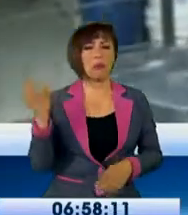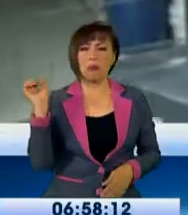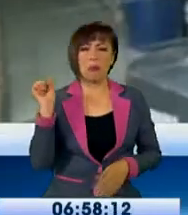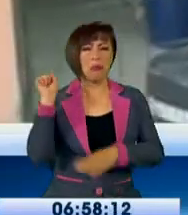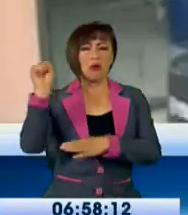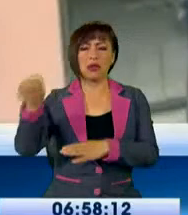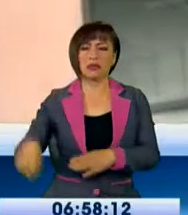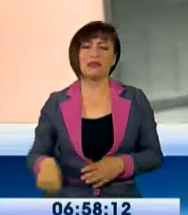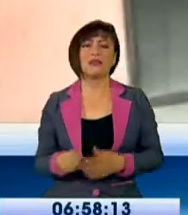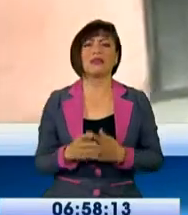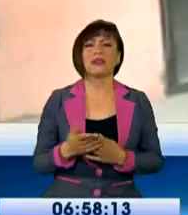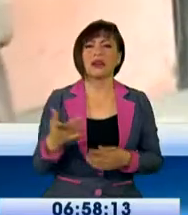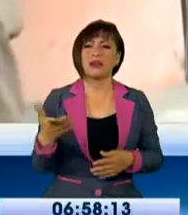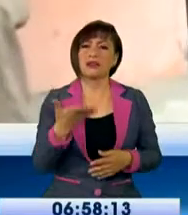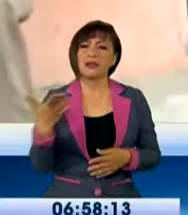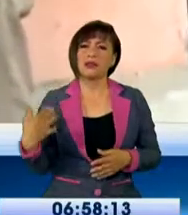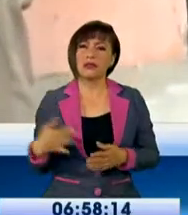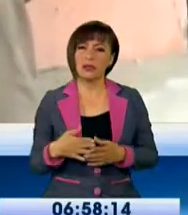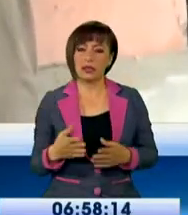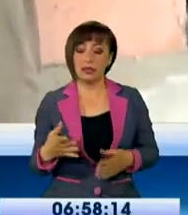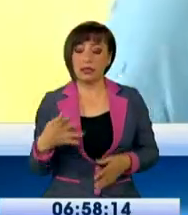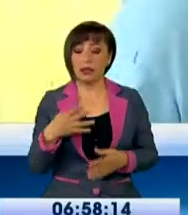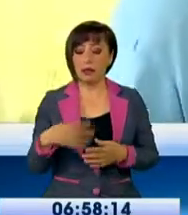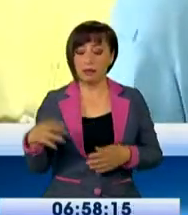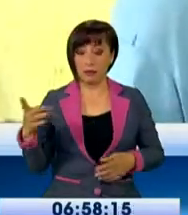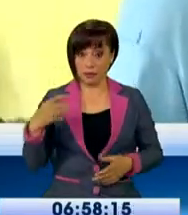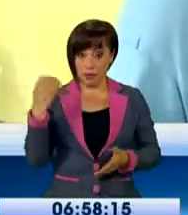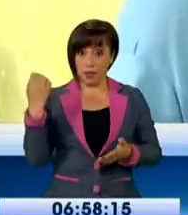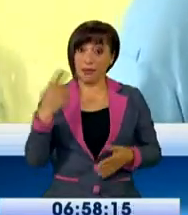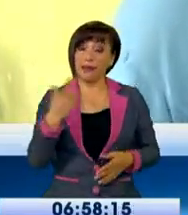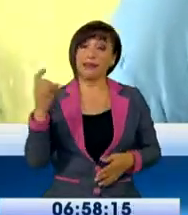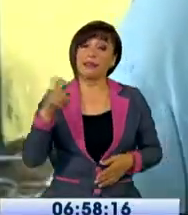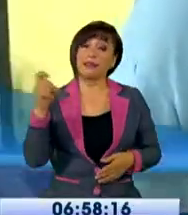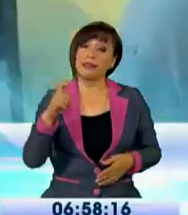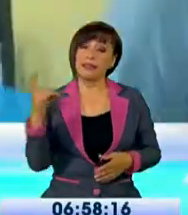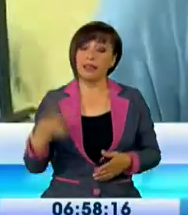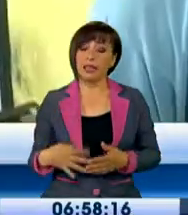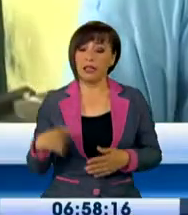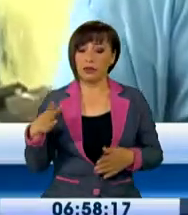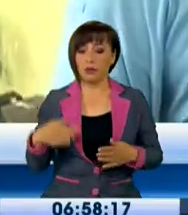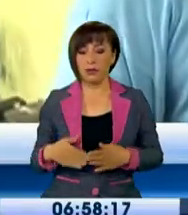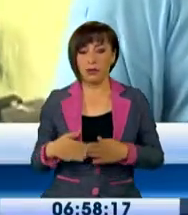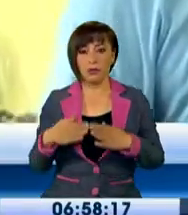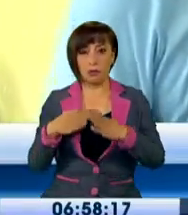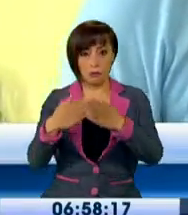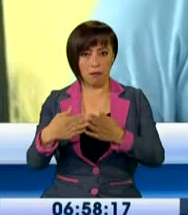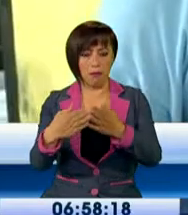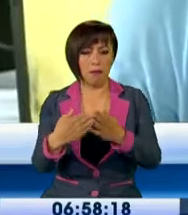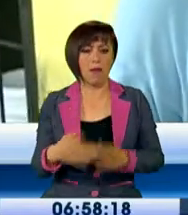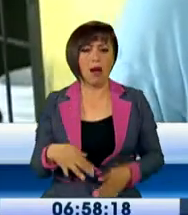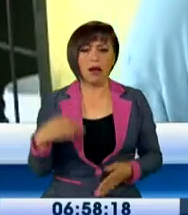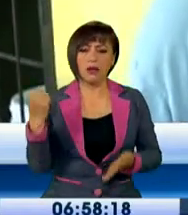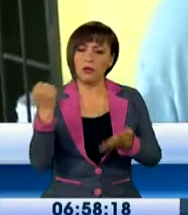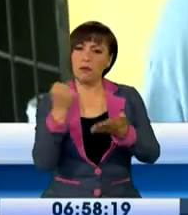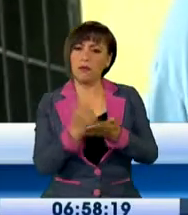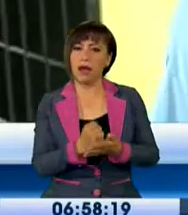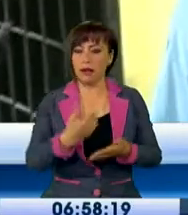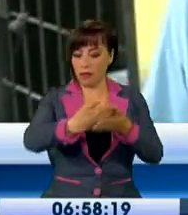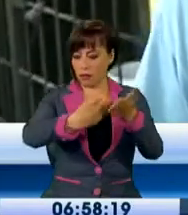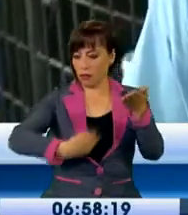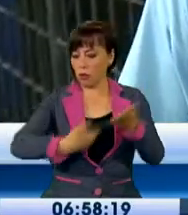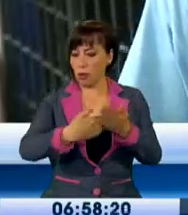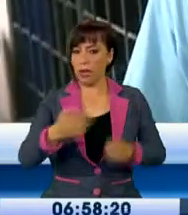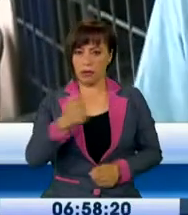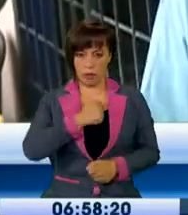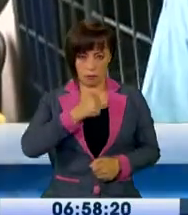presentar la documentación legal de sus máquinas. La Capitanía de Puerto Bolívar solicita a los usuarios que tengan su documentación, pero no lo